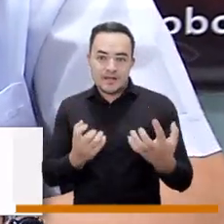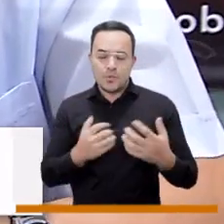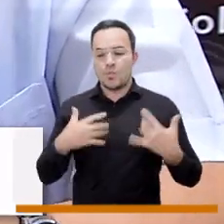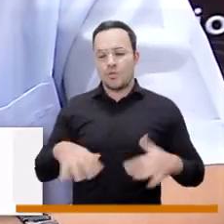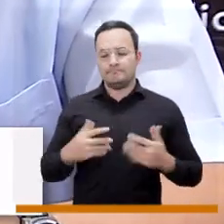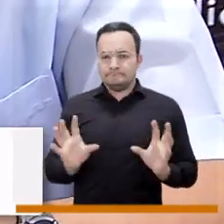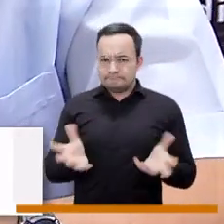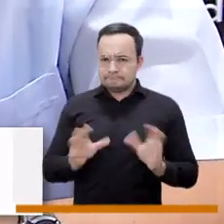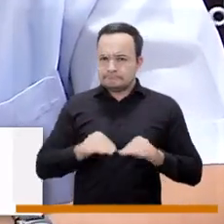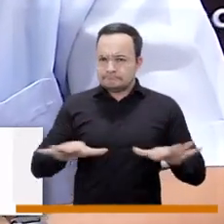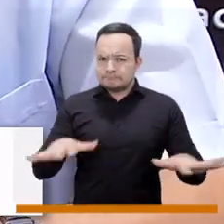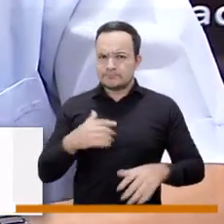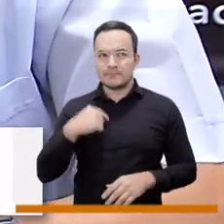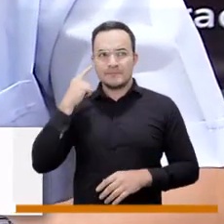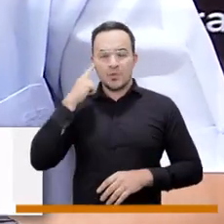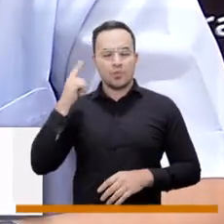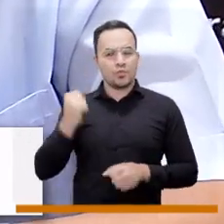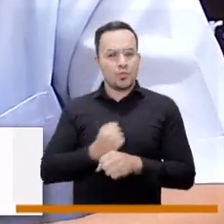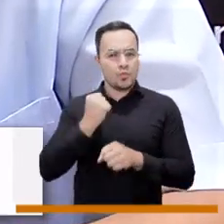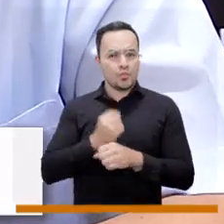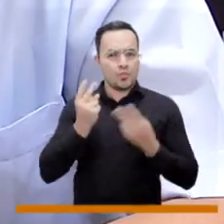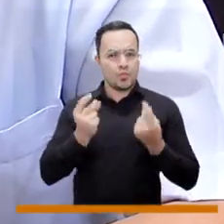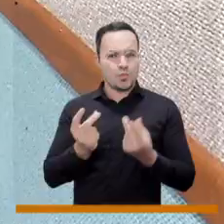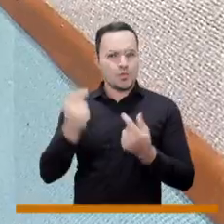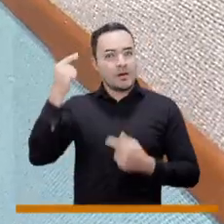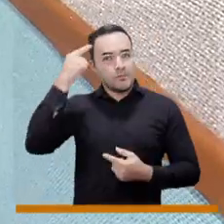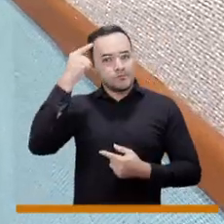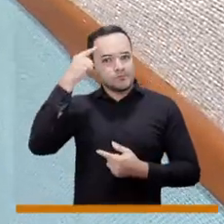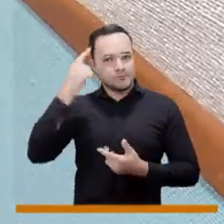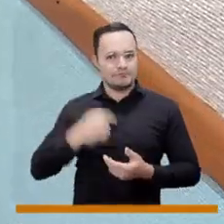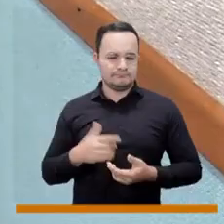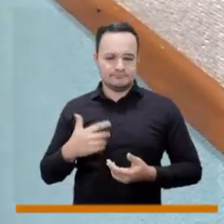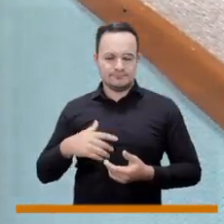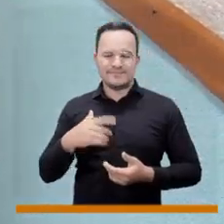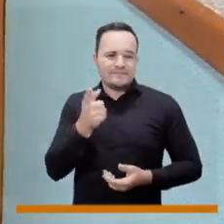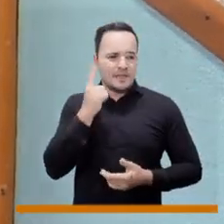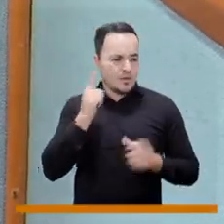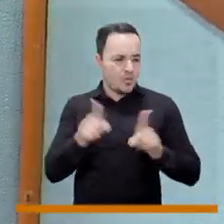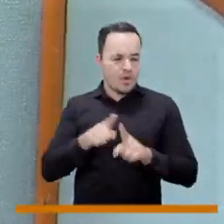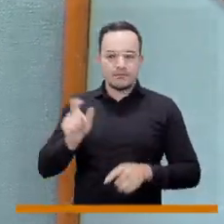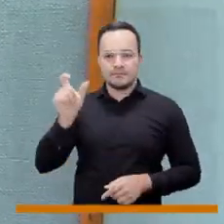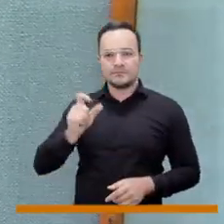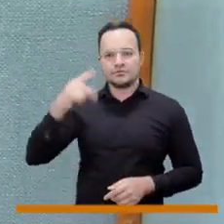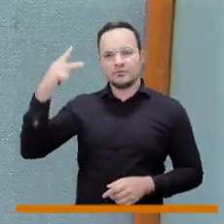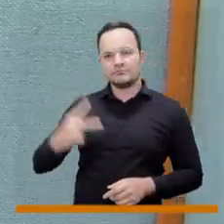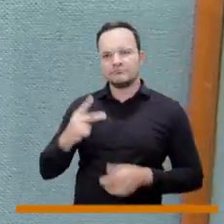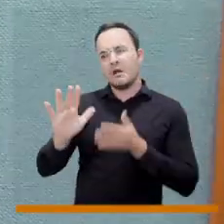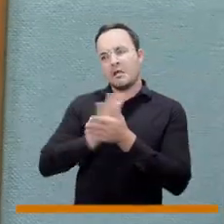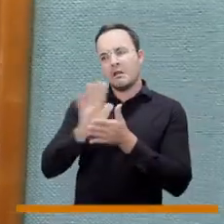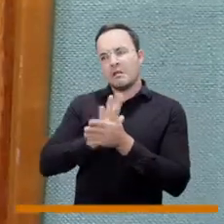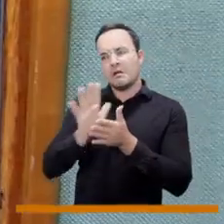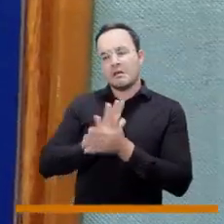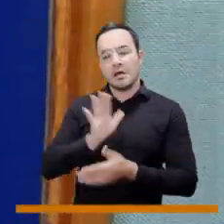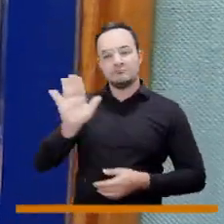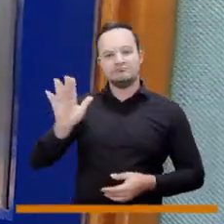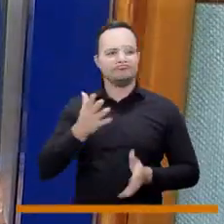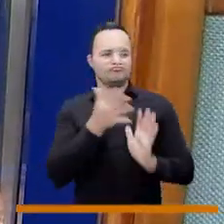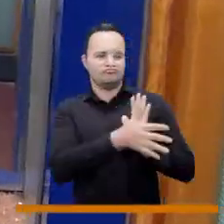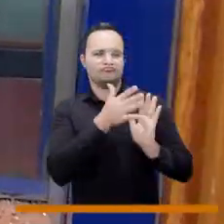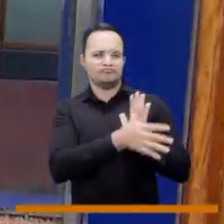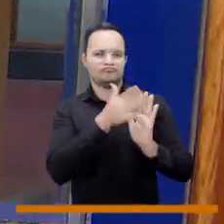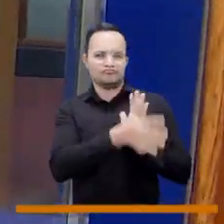ejercicio intelectual, un ejercicio mental en las imágenes. Es como alguien que te cuenta una historia